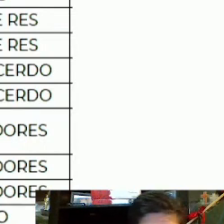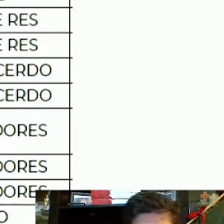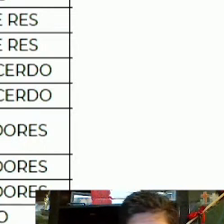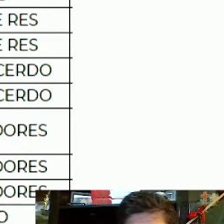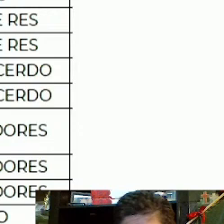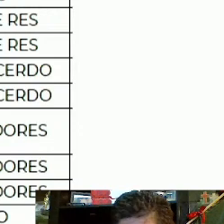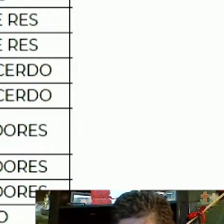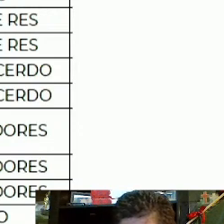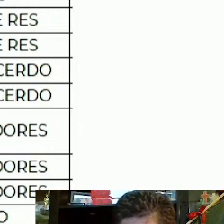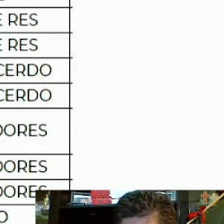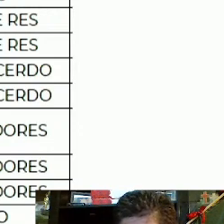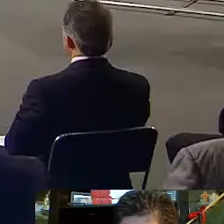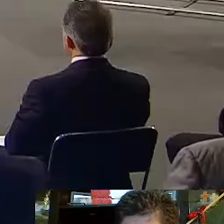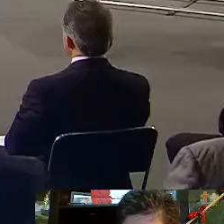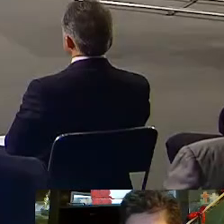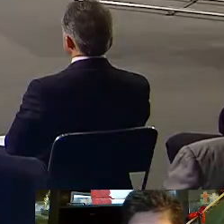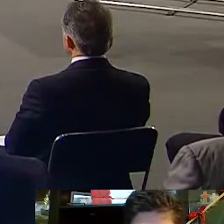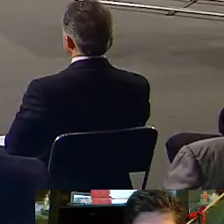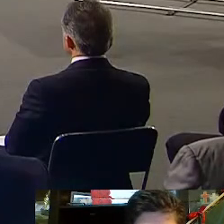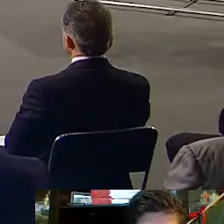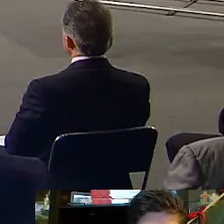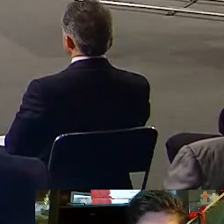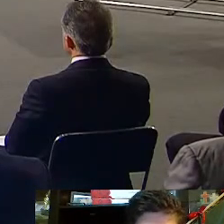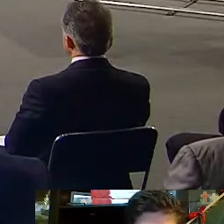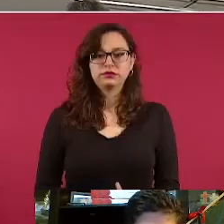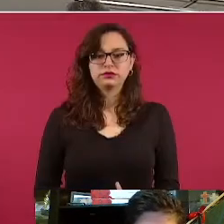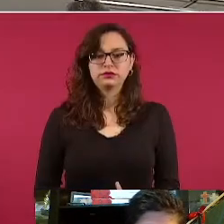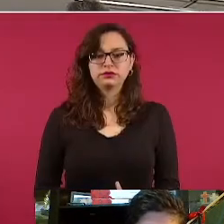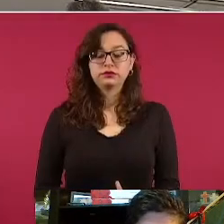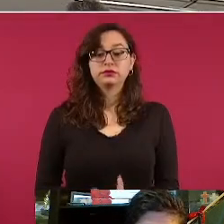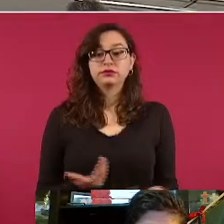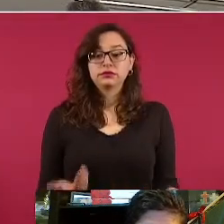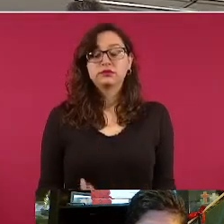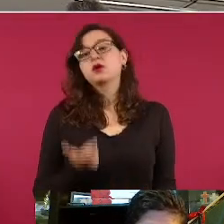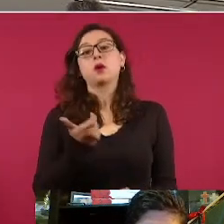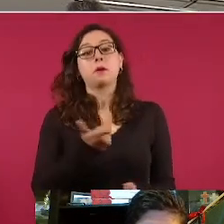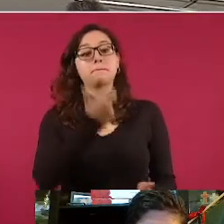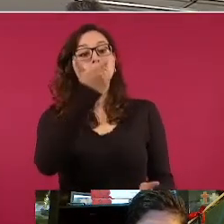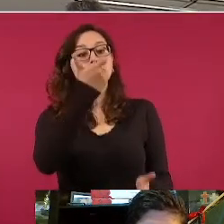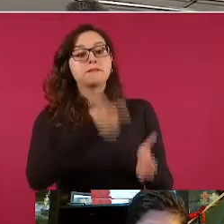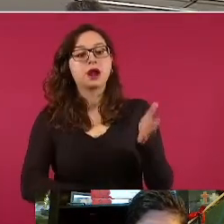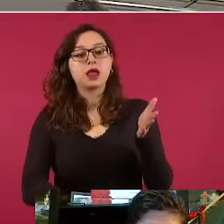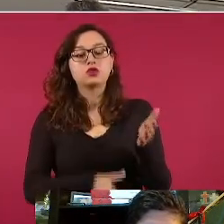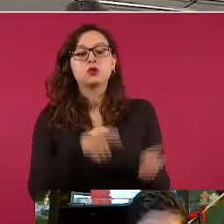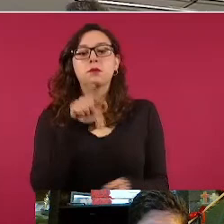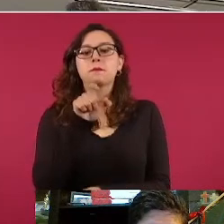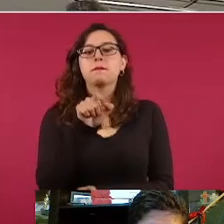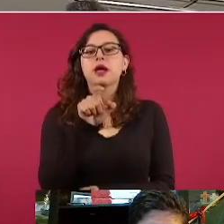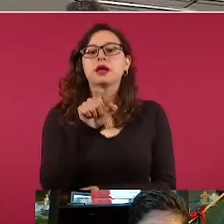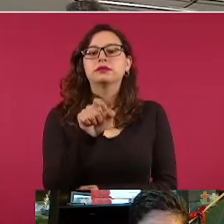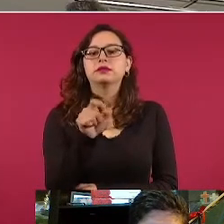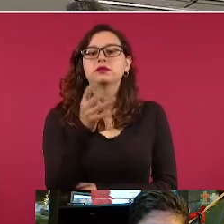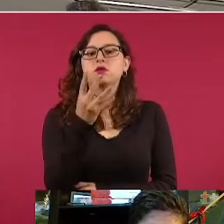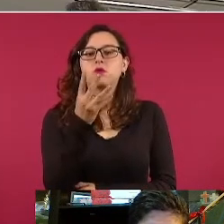Tiene que ver con una canasta básica de 24 productos